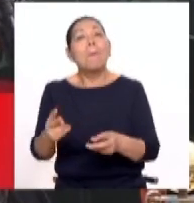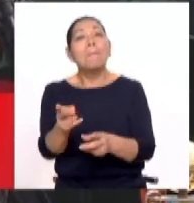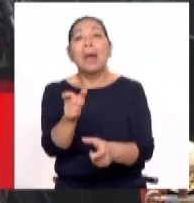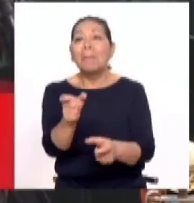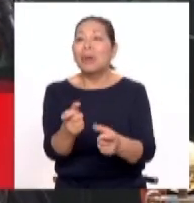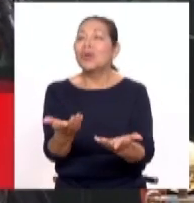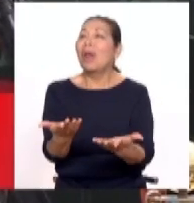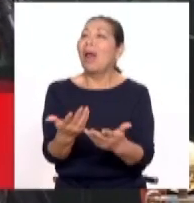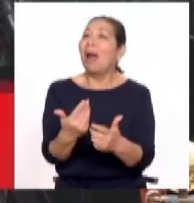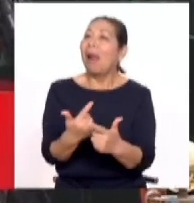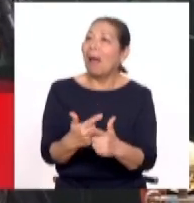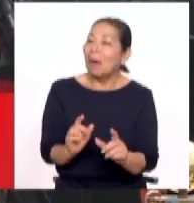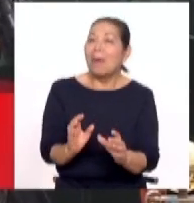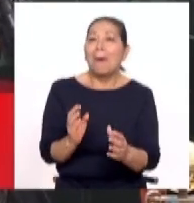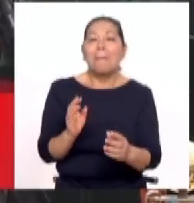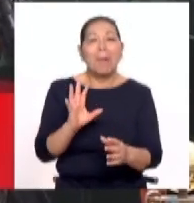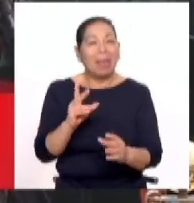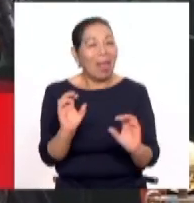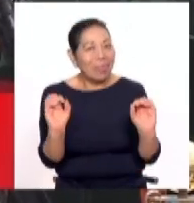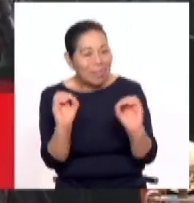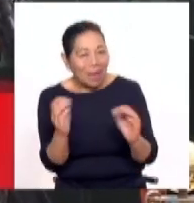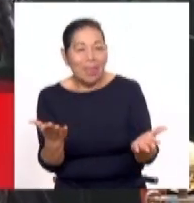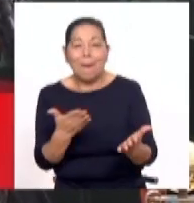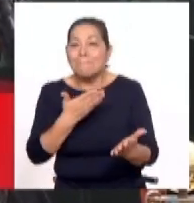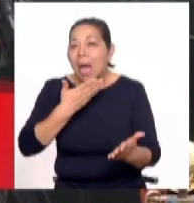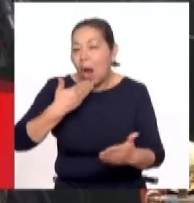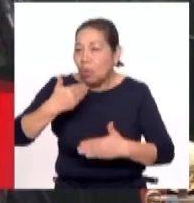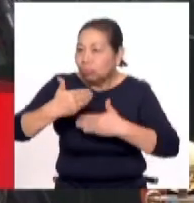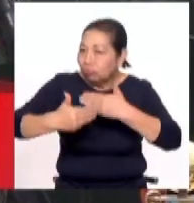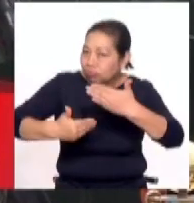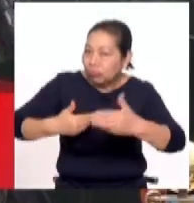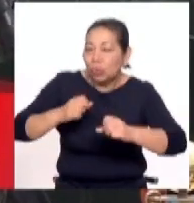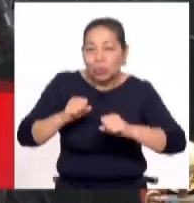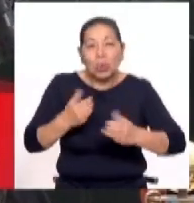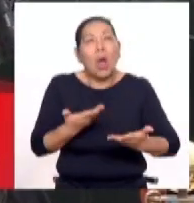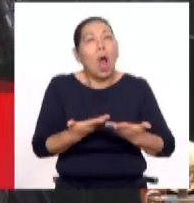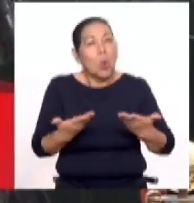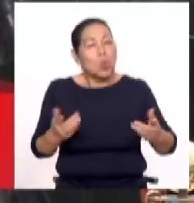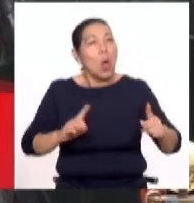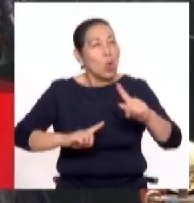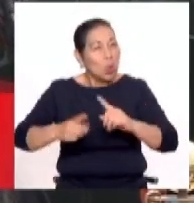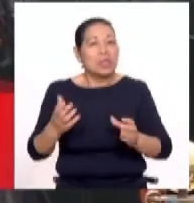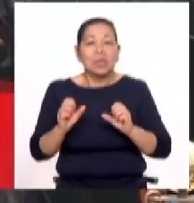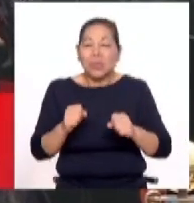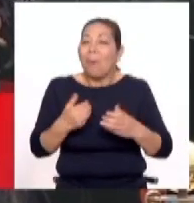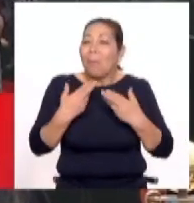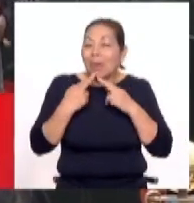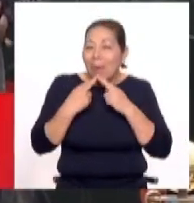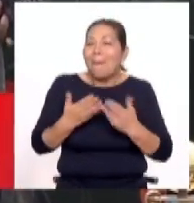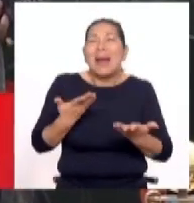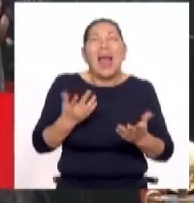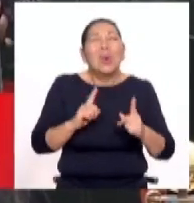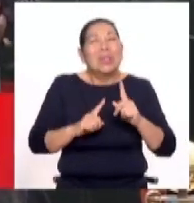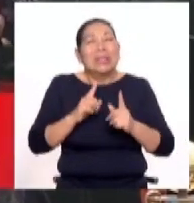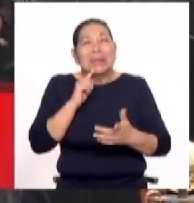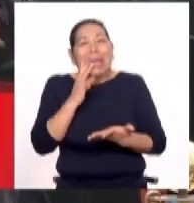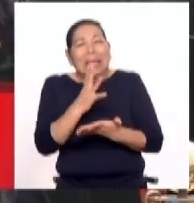seguras. La política en algunas ocasiones puede resultar